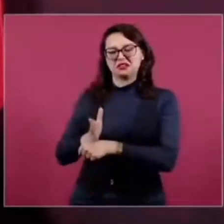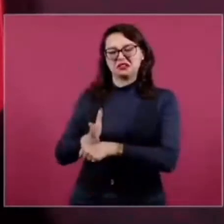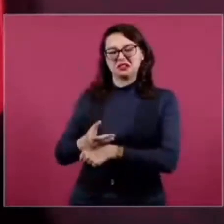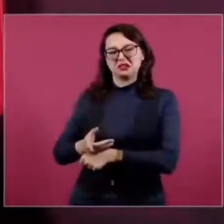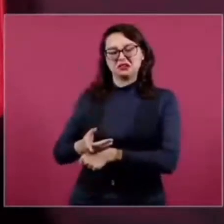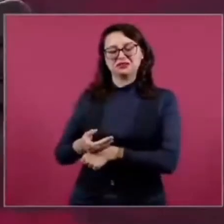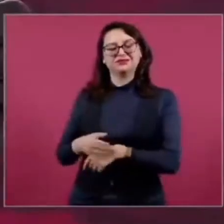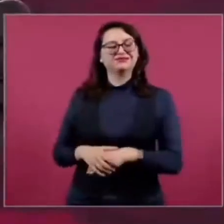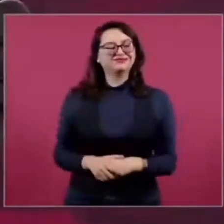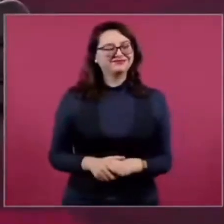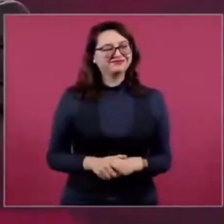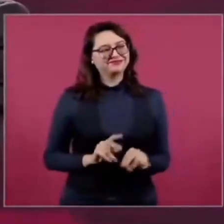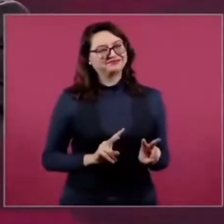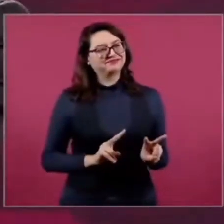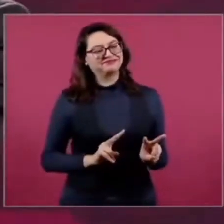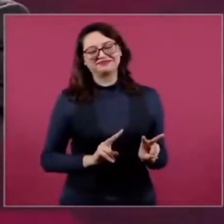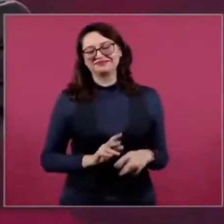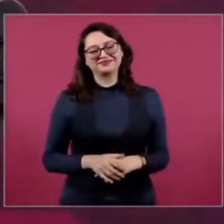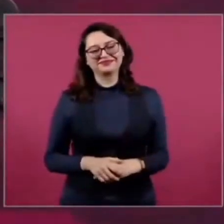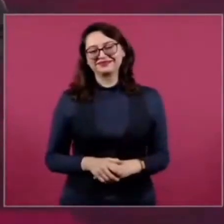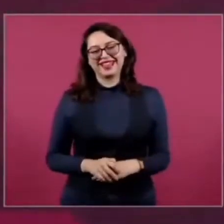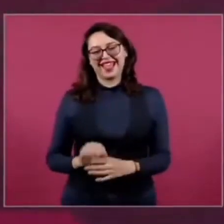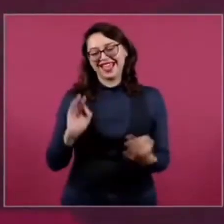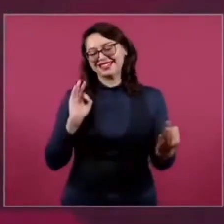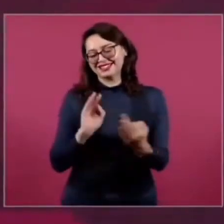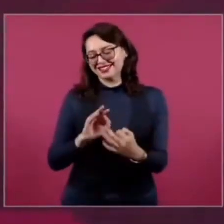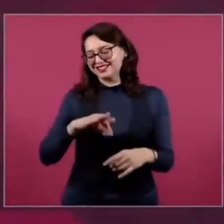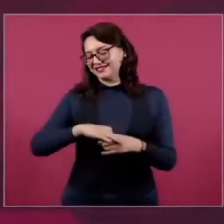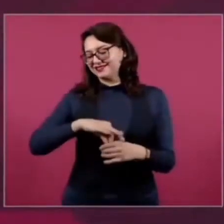Pero es por la temporada.